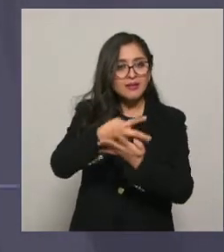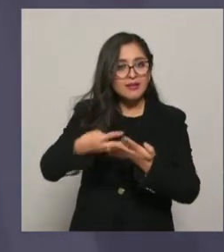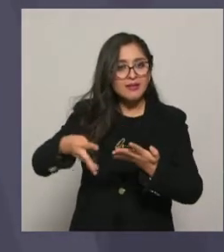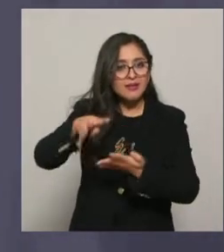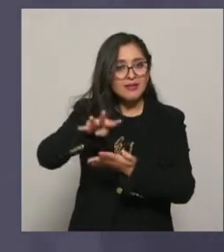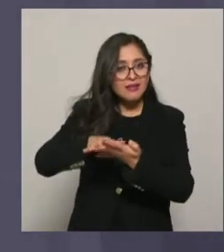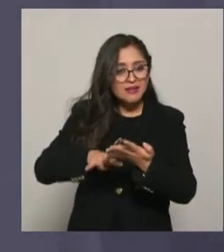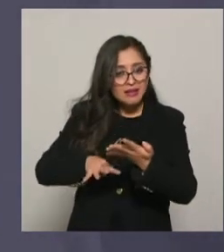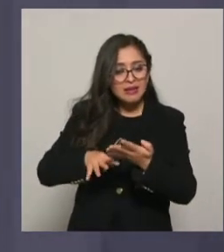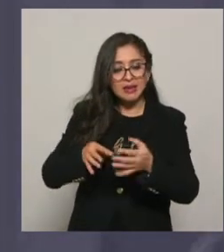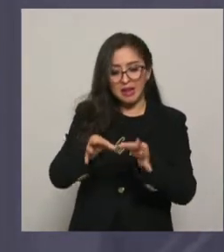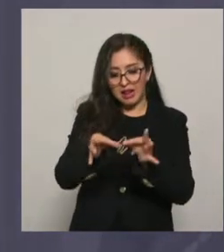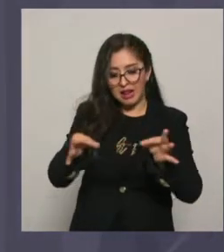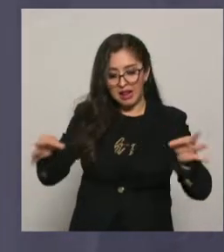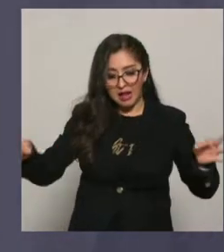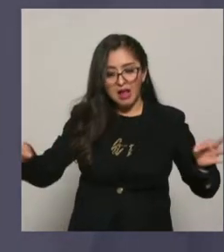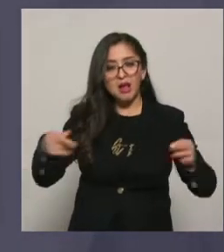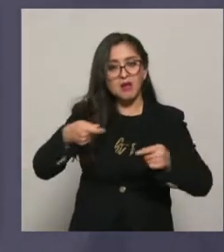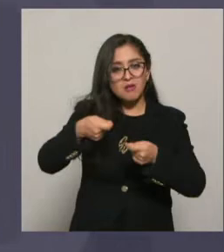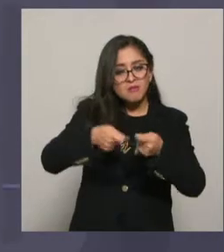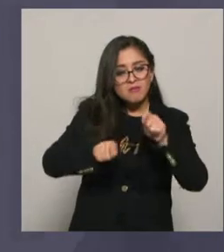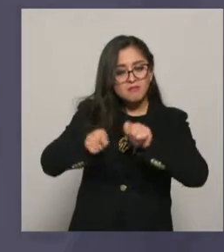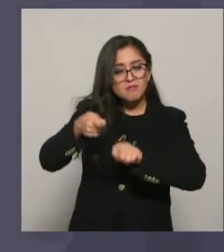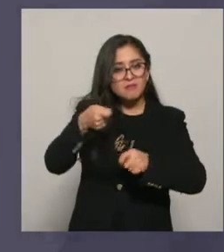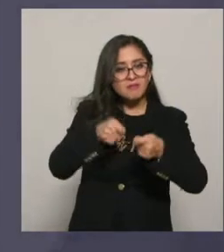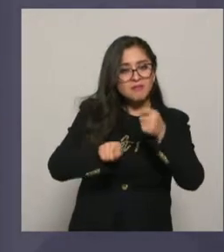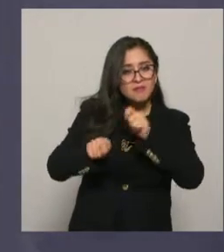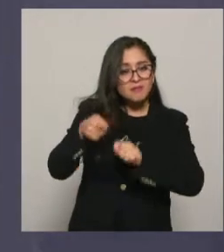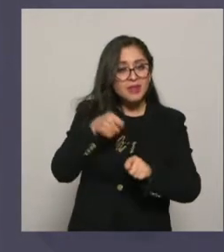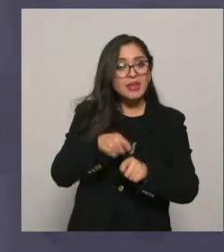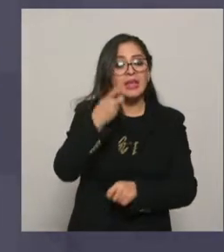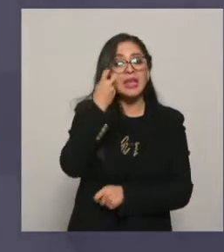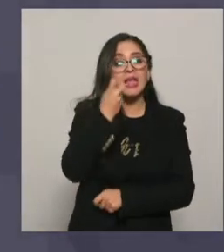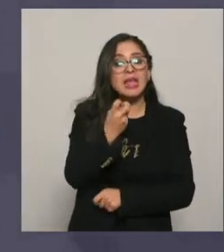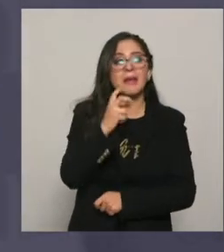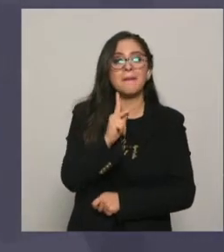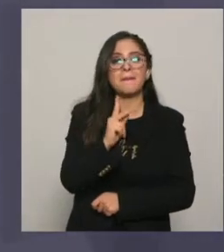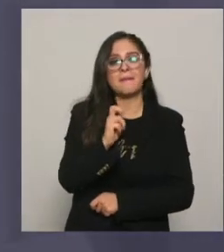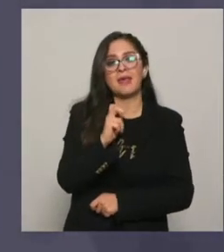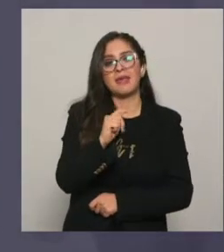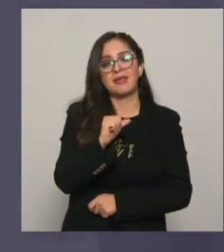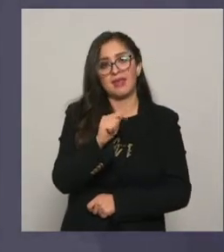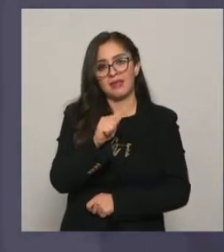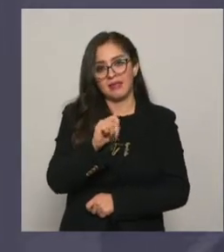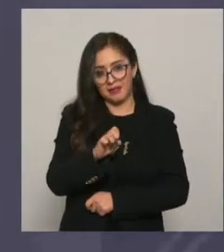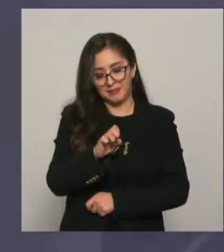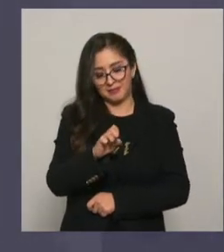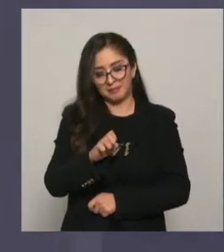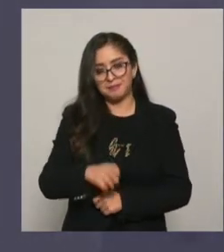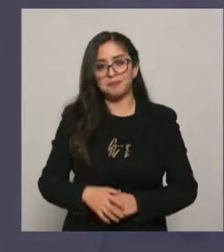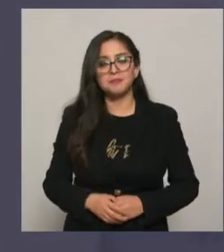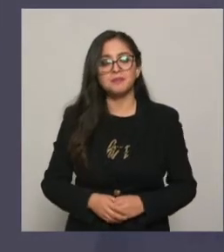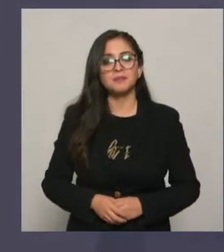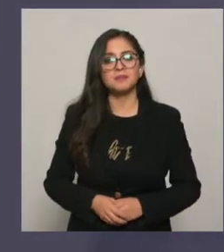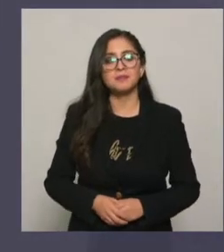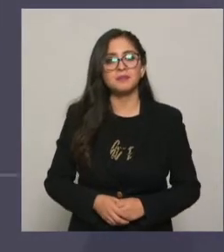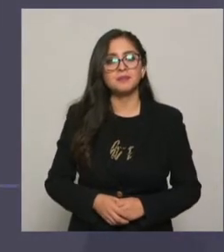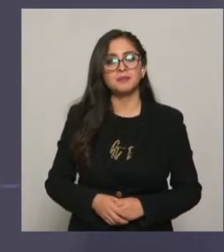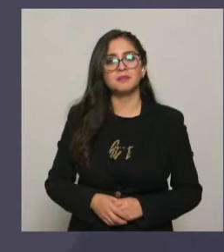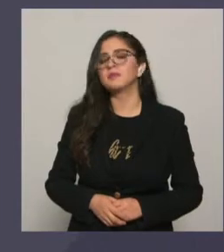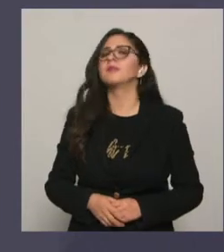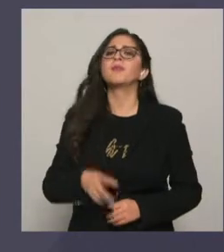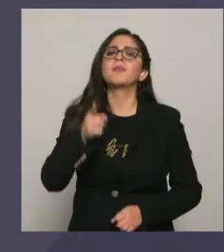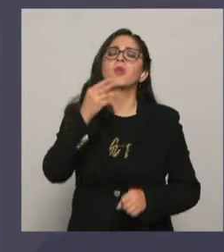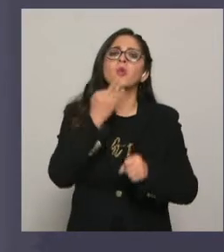zona chinapera, es larga y se hace un tejido y es el petate. Ahora bien, si nosotros vemos cómo se